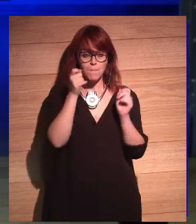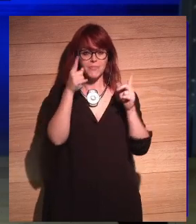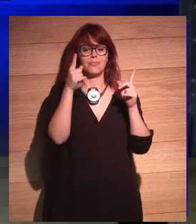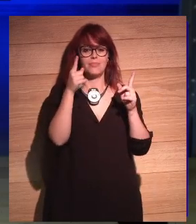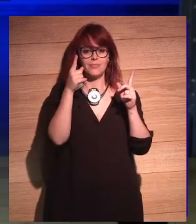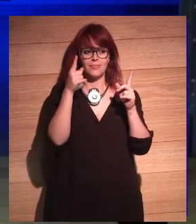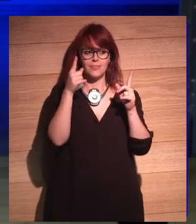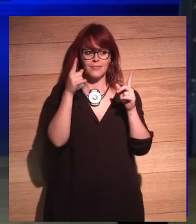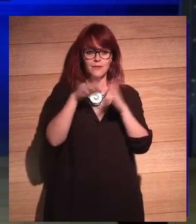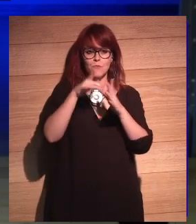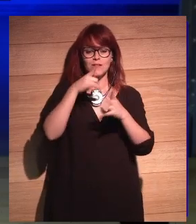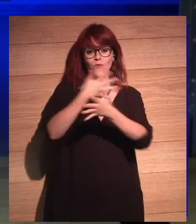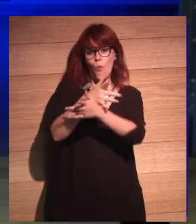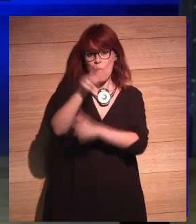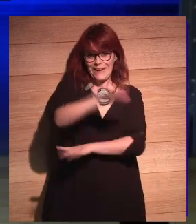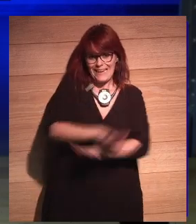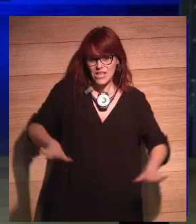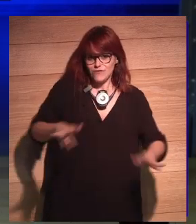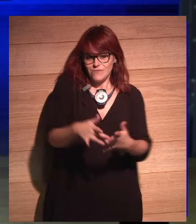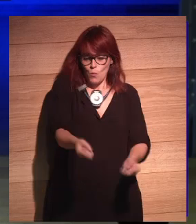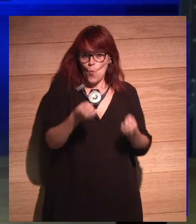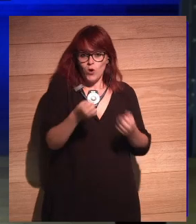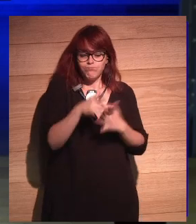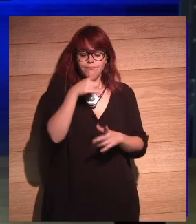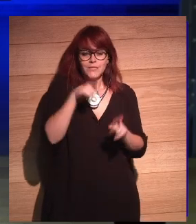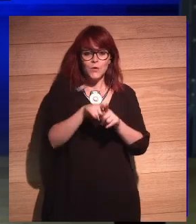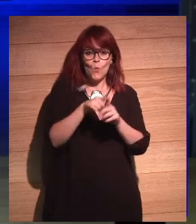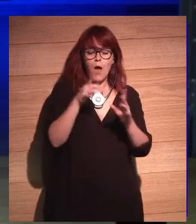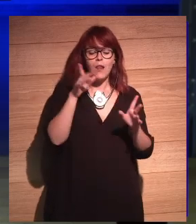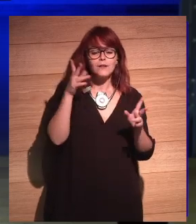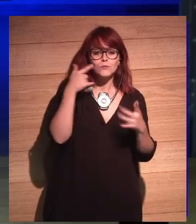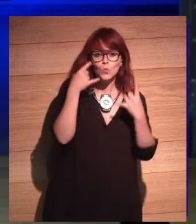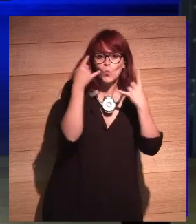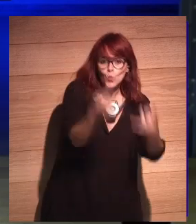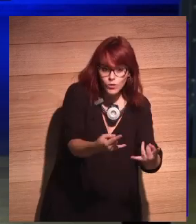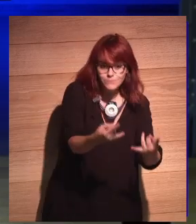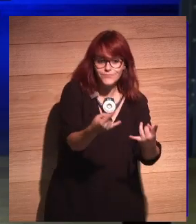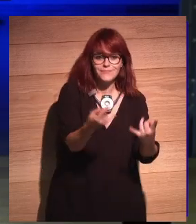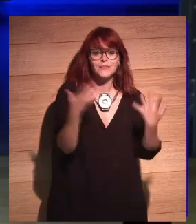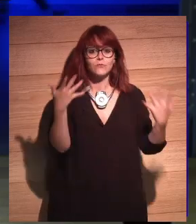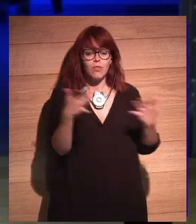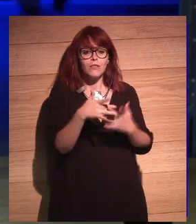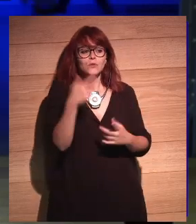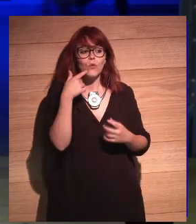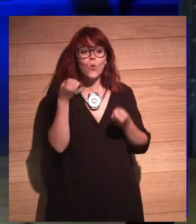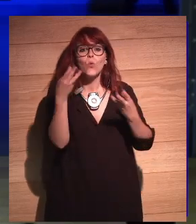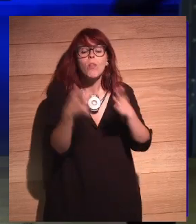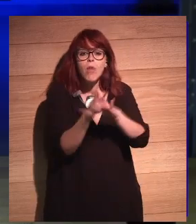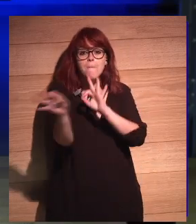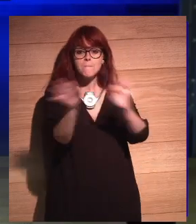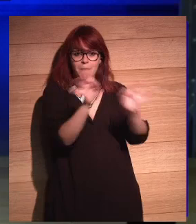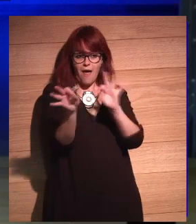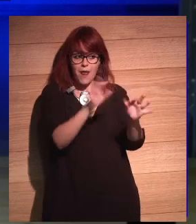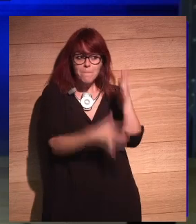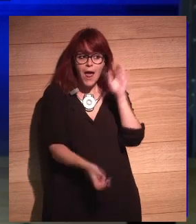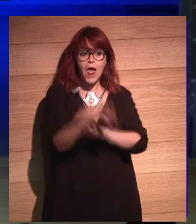Bueno, es algo que es muy potente, por ejemplo, para los niños. A los niños les encanta. Entonces dice, oye, ¿cuándo va a estar disponible esto